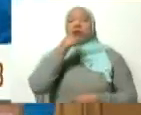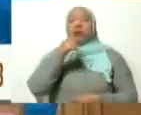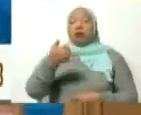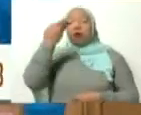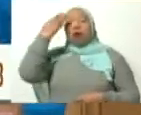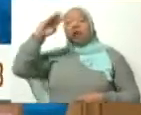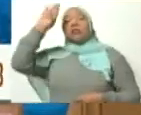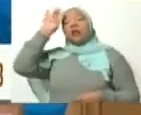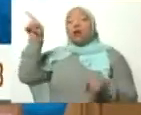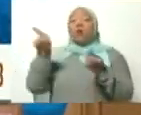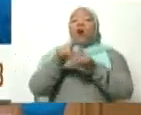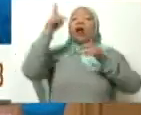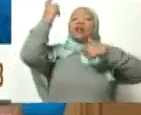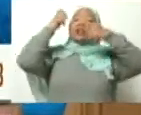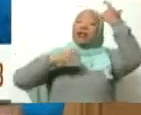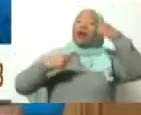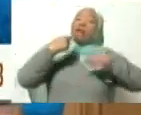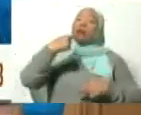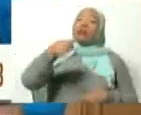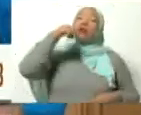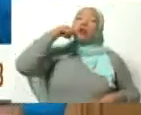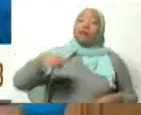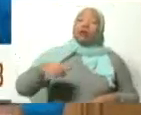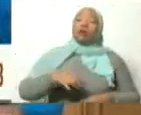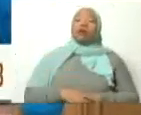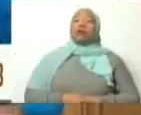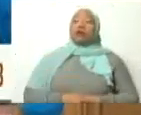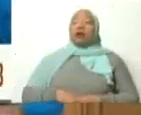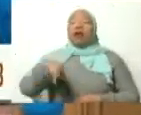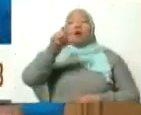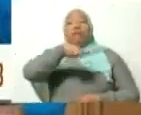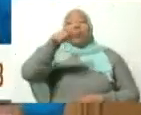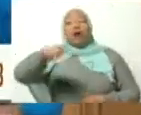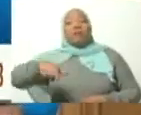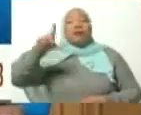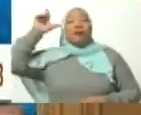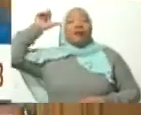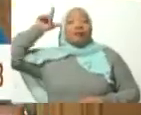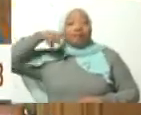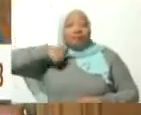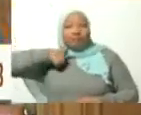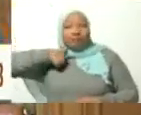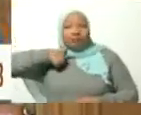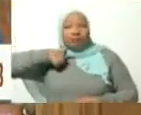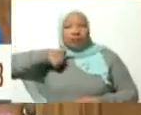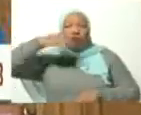el comandante Hugo Chávez, pero oídos sordos. Y yo diría,